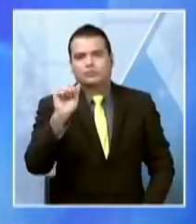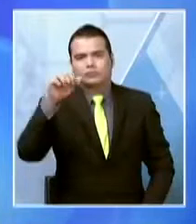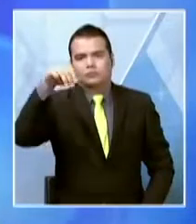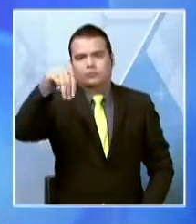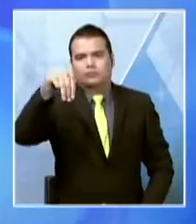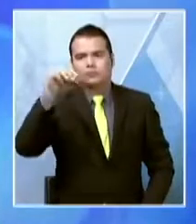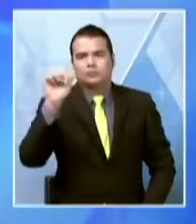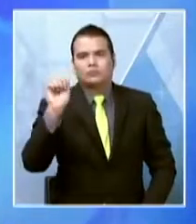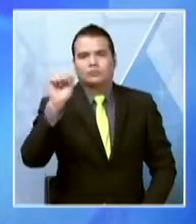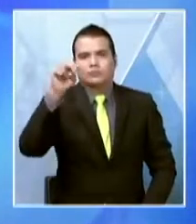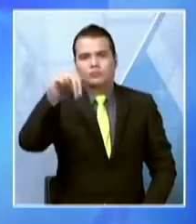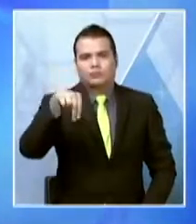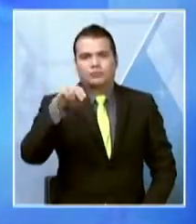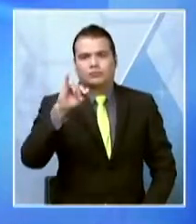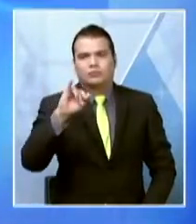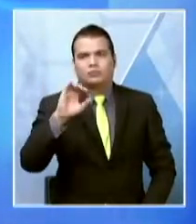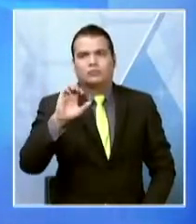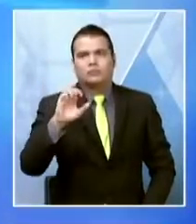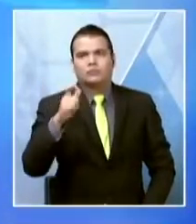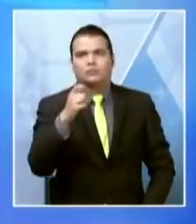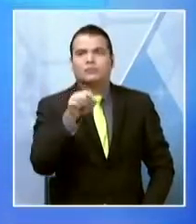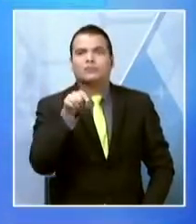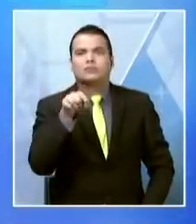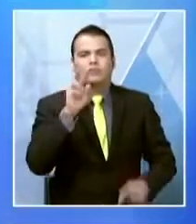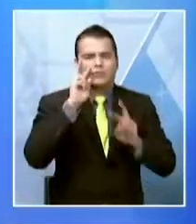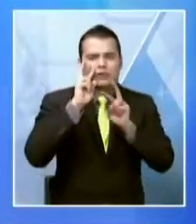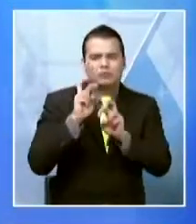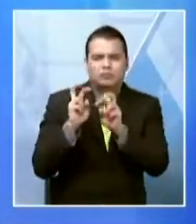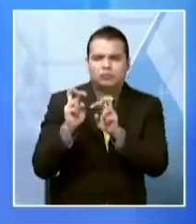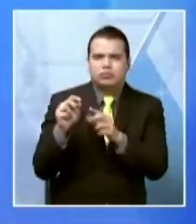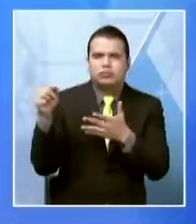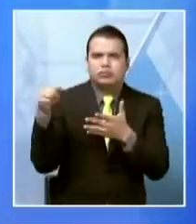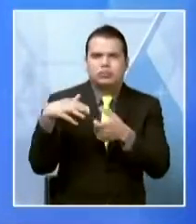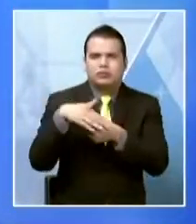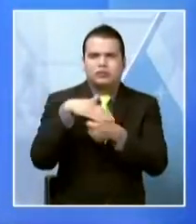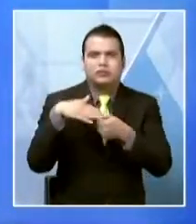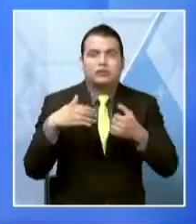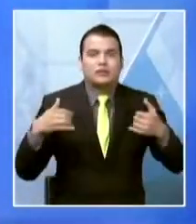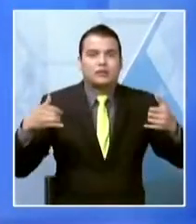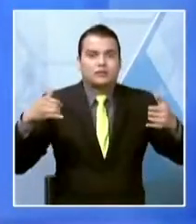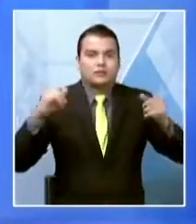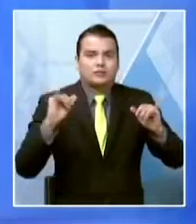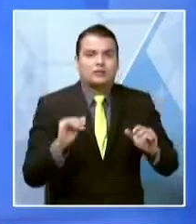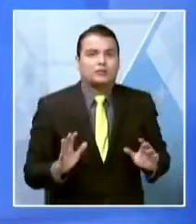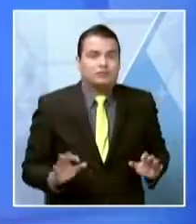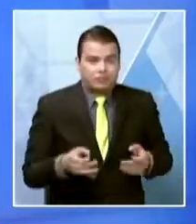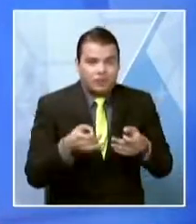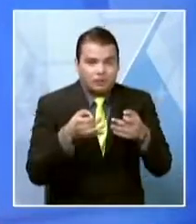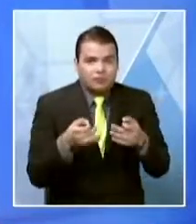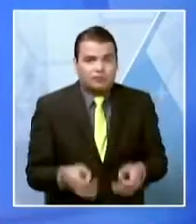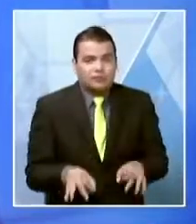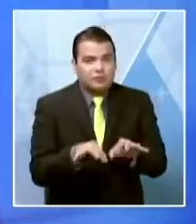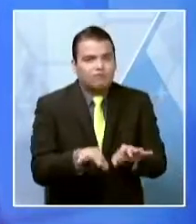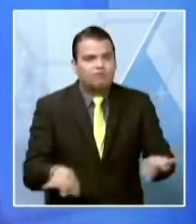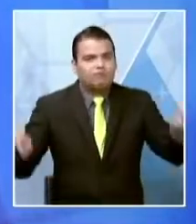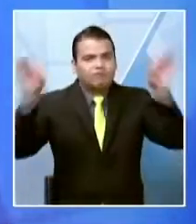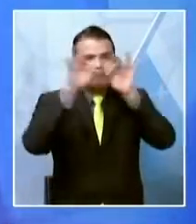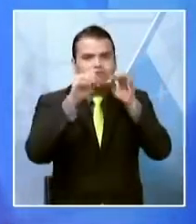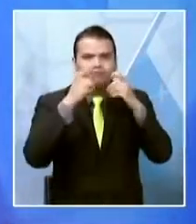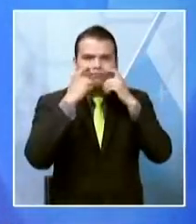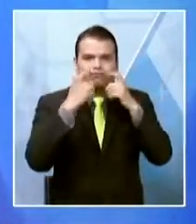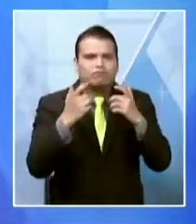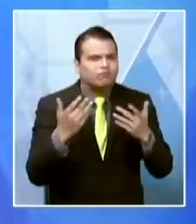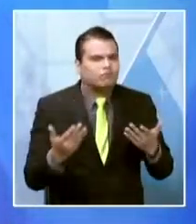trabajar en lo que llamamos nosotros los actos urgentes complementarios. Esto es muy importante porque nos va a permitir a